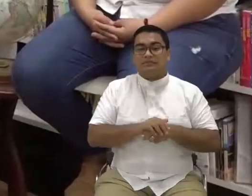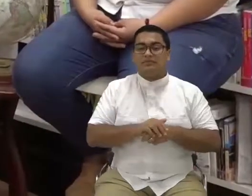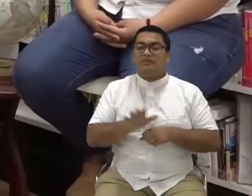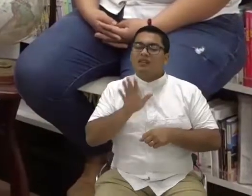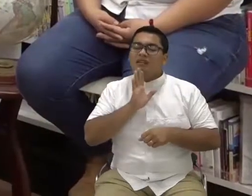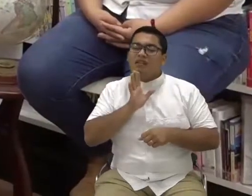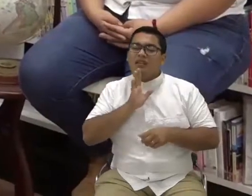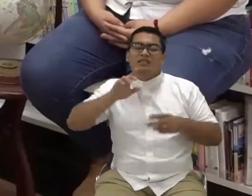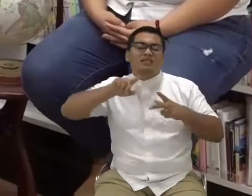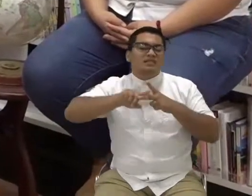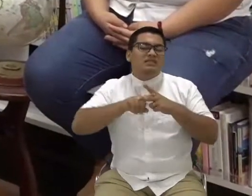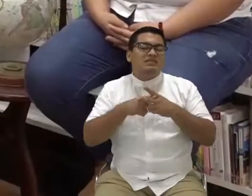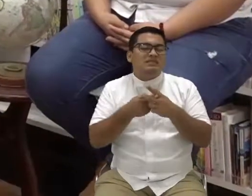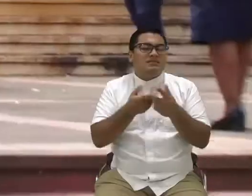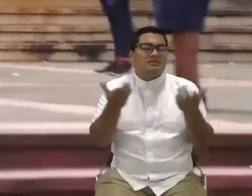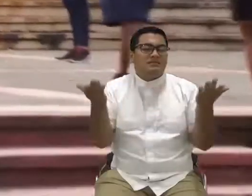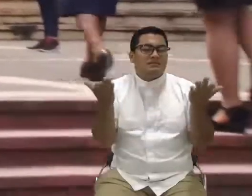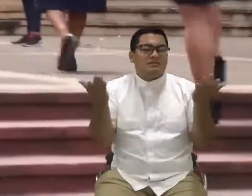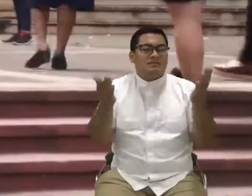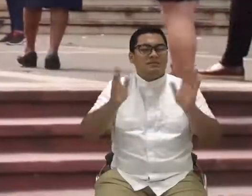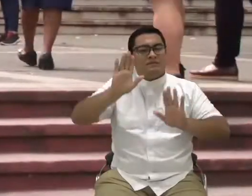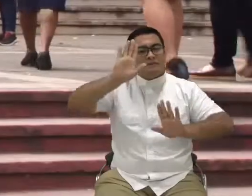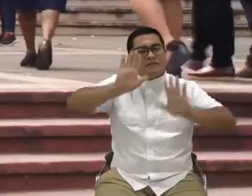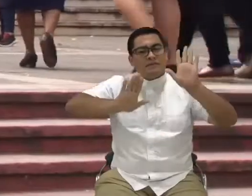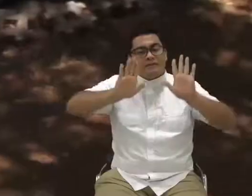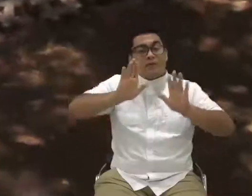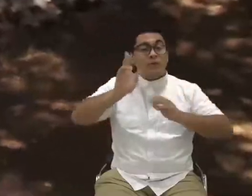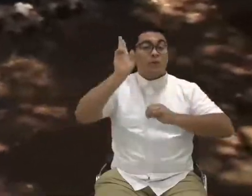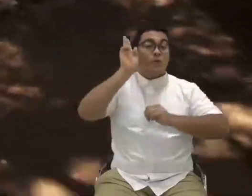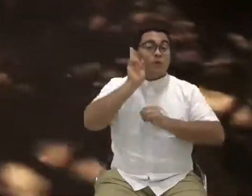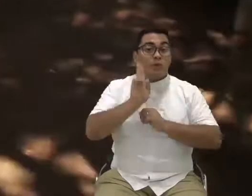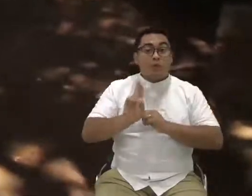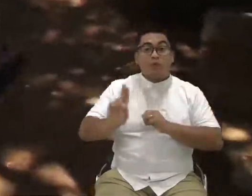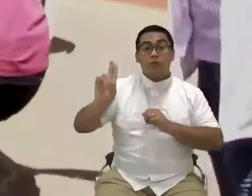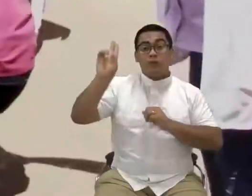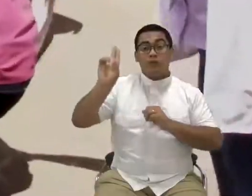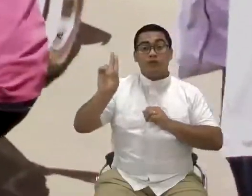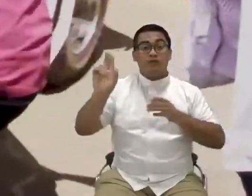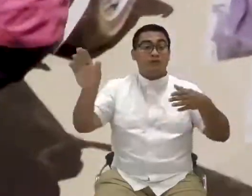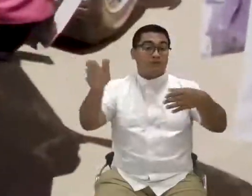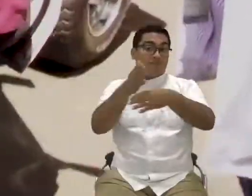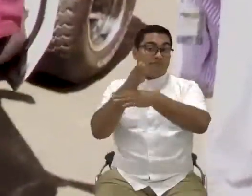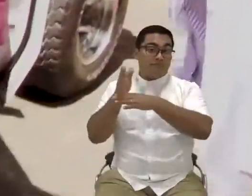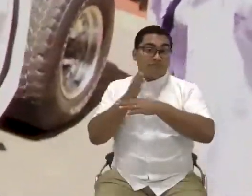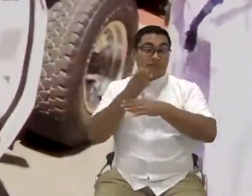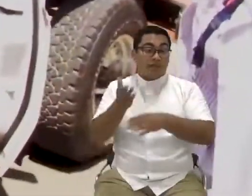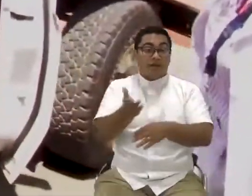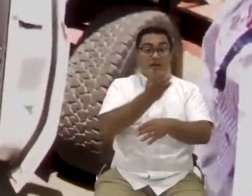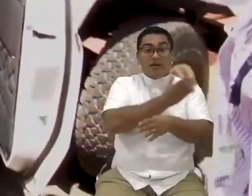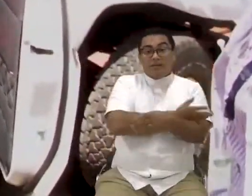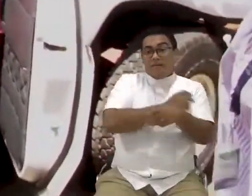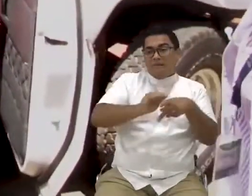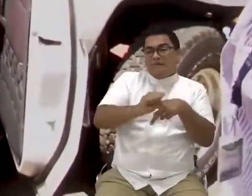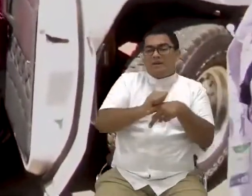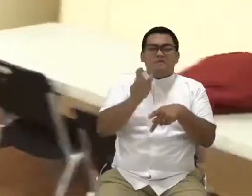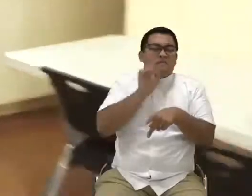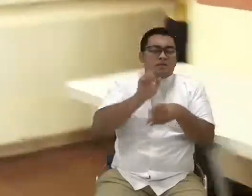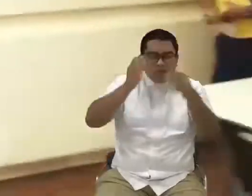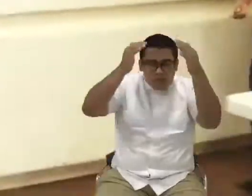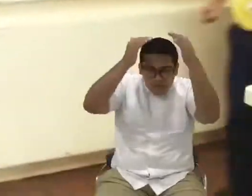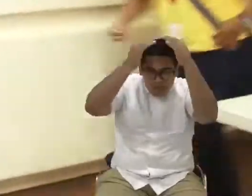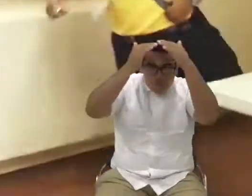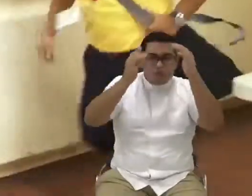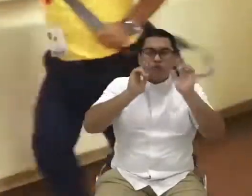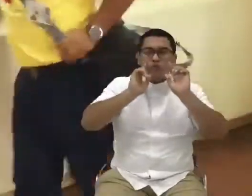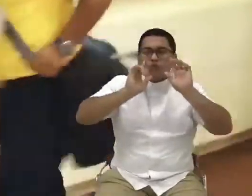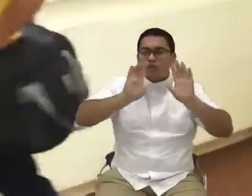Iniciemos conversando acerca de la participación del sistema universitario en los procesos de preparación para la vida,